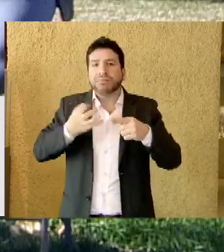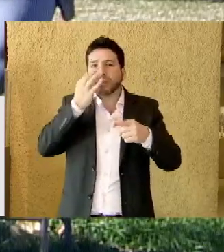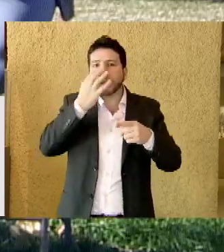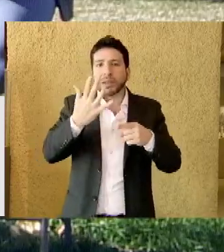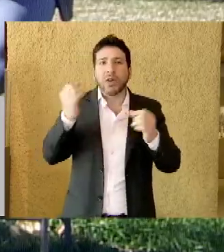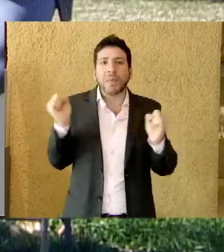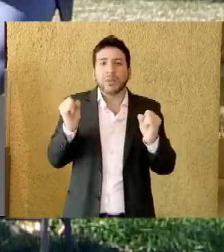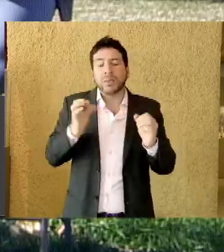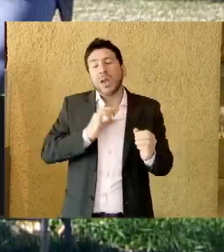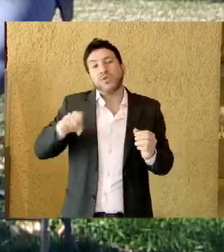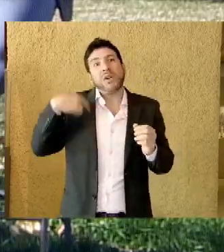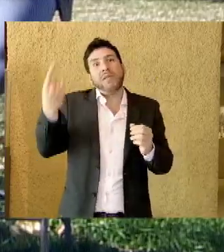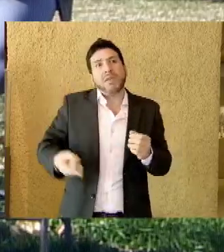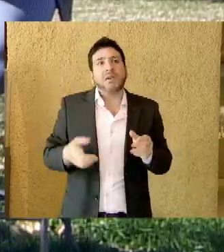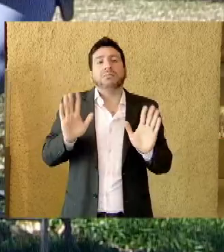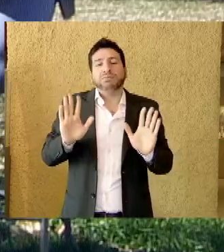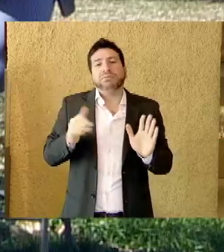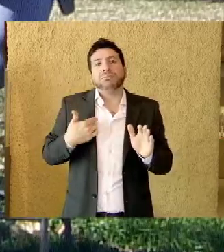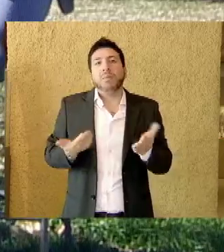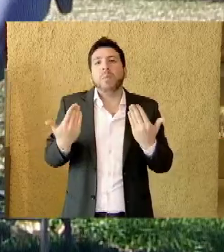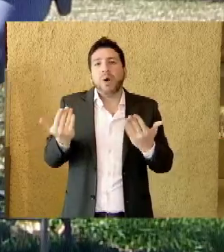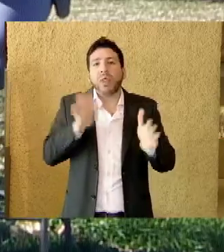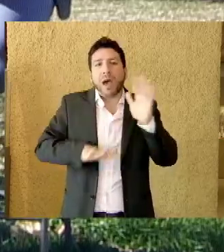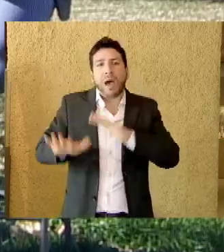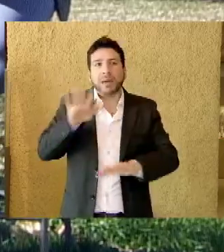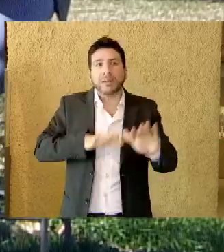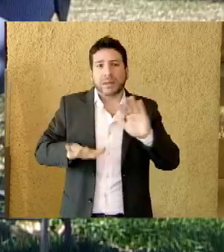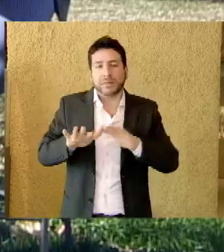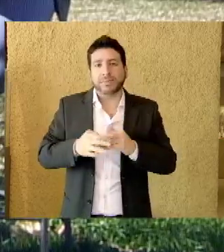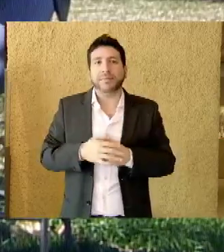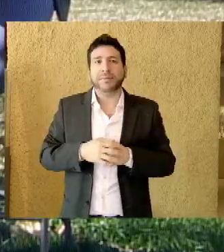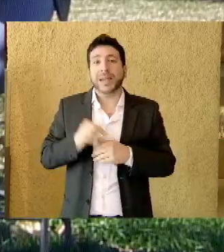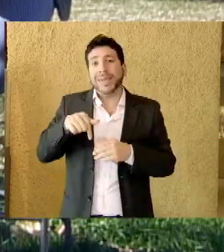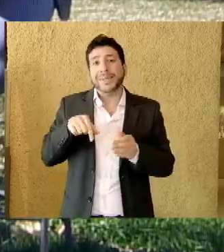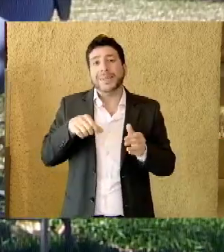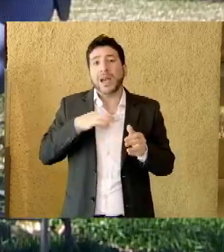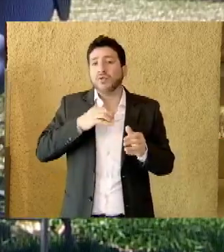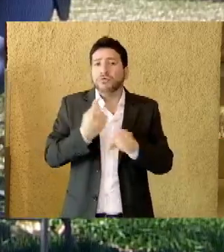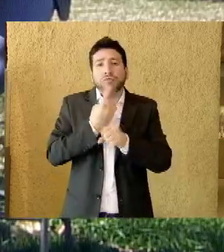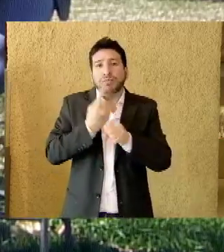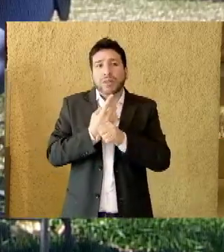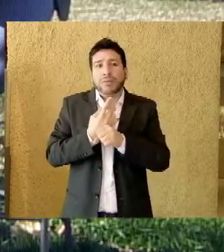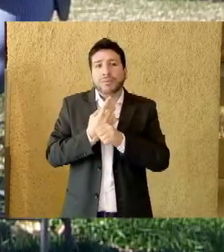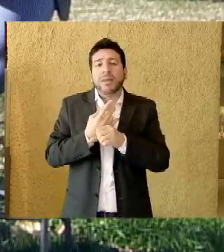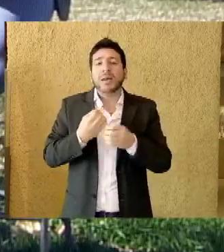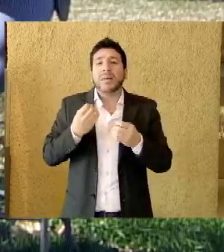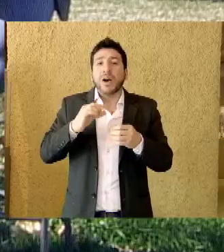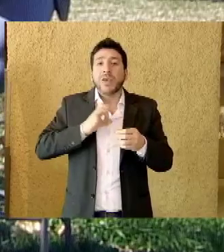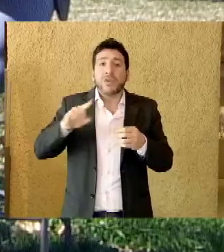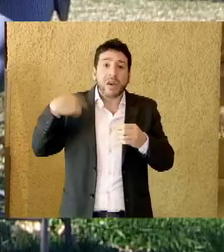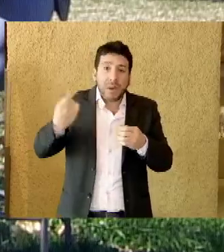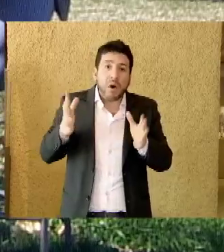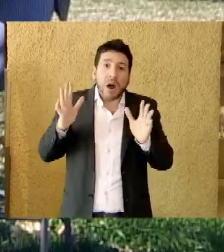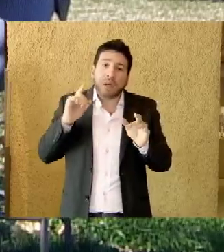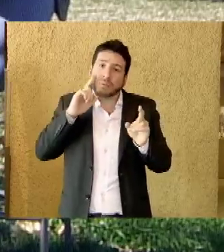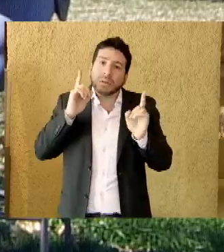esperar un año más, seguramente el 25 de mayo de 2021 ya podremos celebrarlo como se debe, si la baja en los